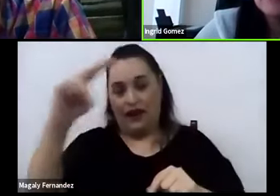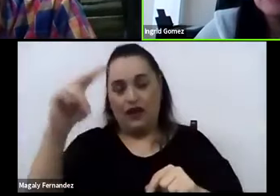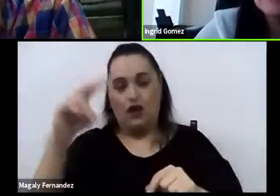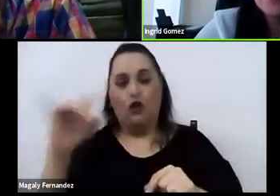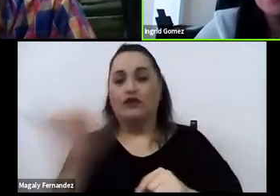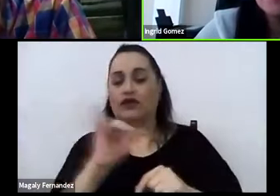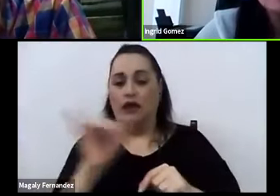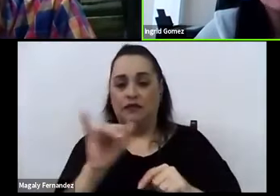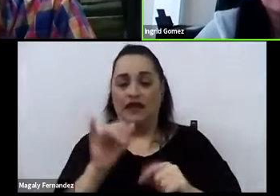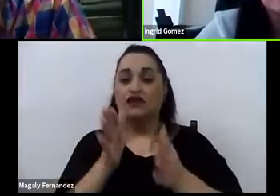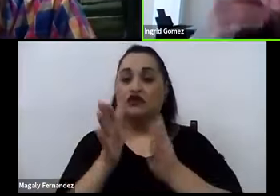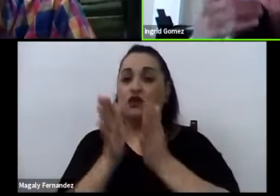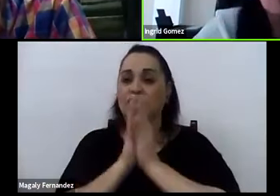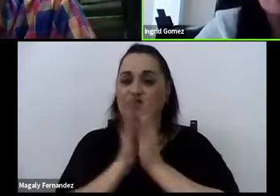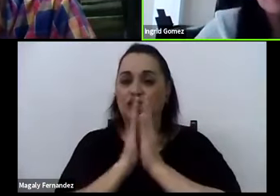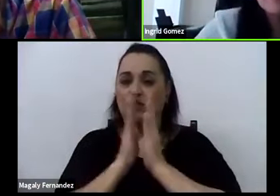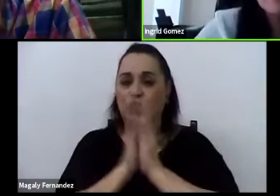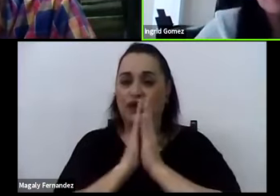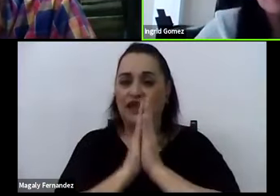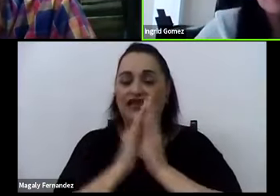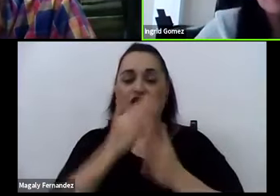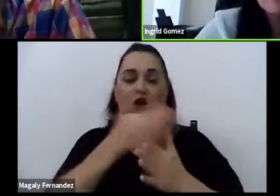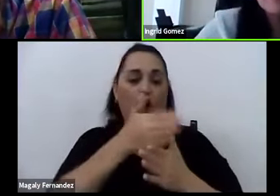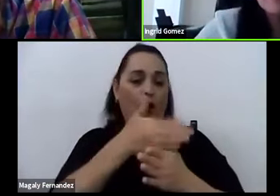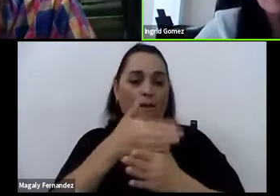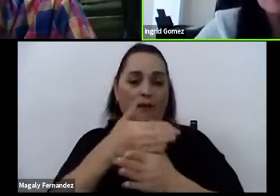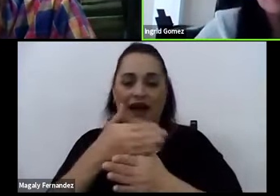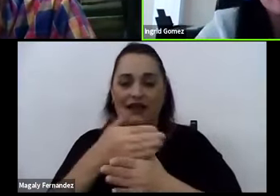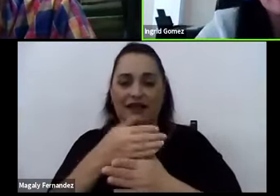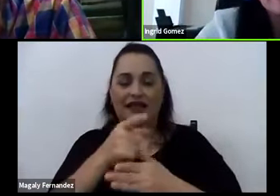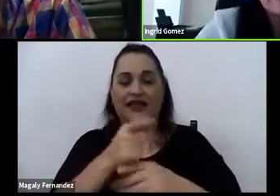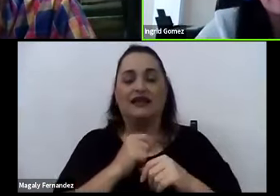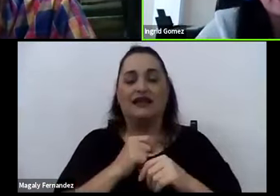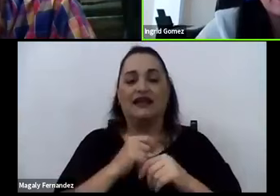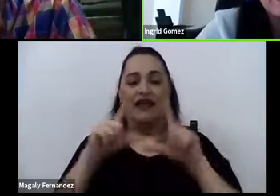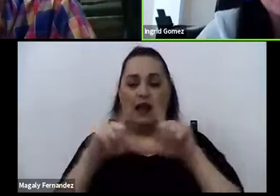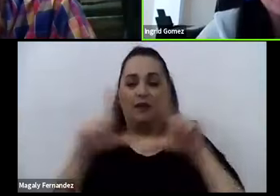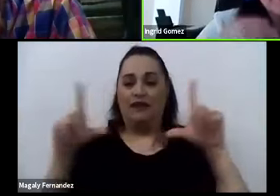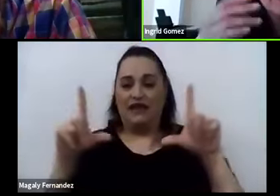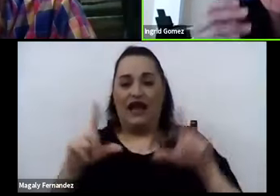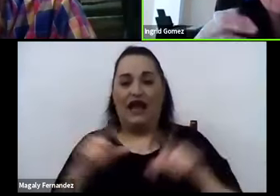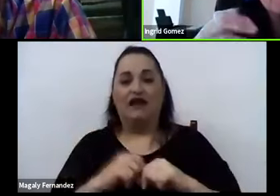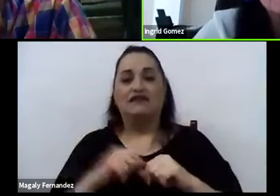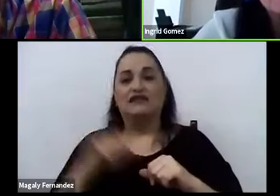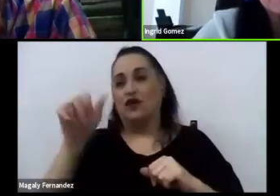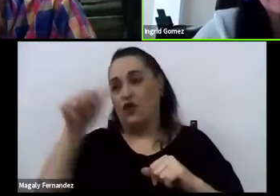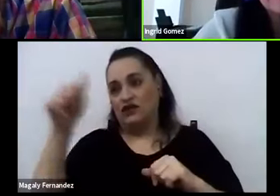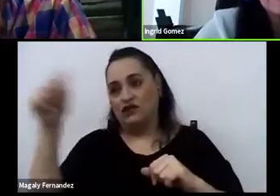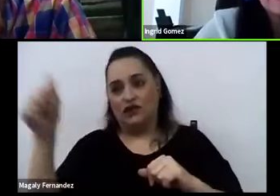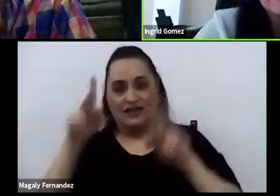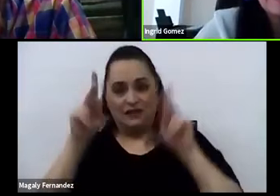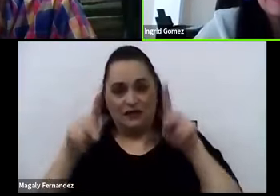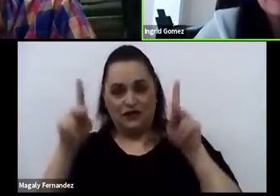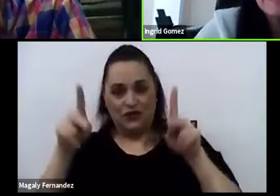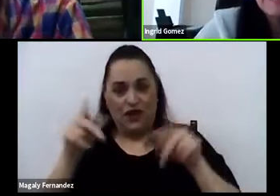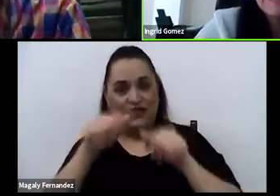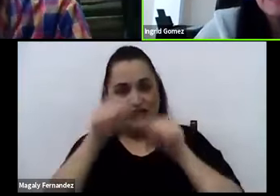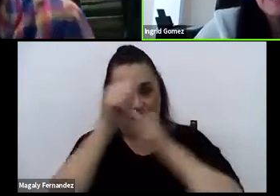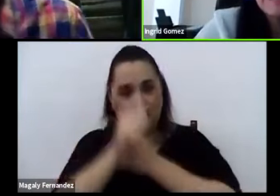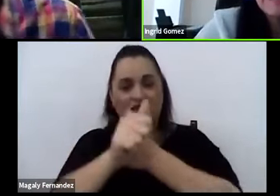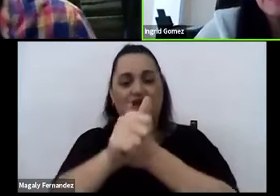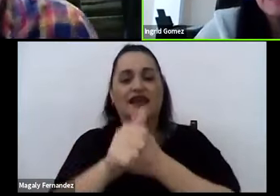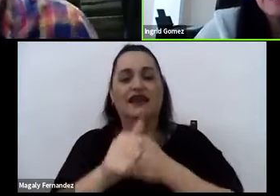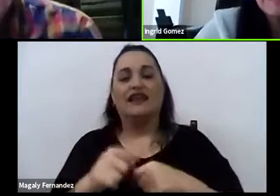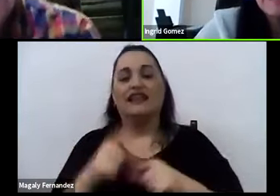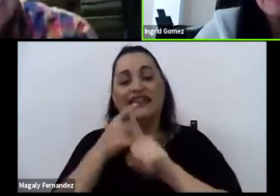También solicitudes de compartir, me ofreció a Jonathan a las otras personas que nos siguen. Entonces,